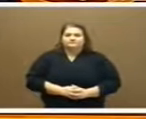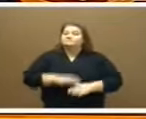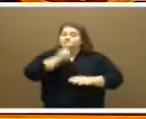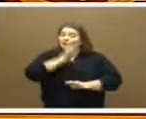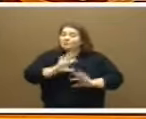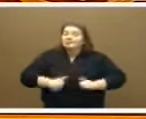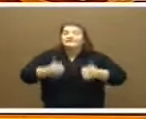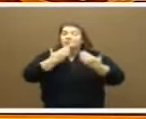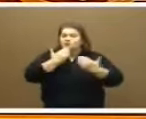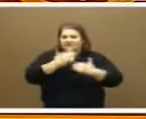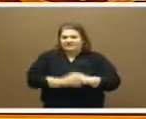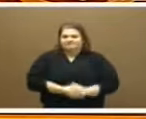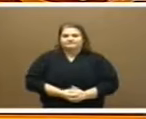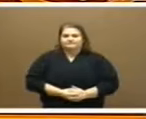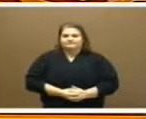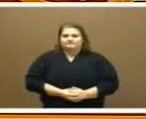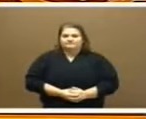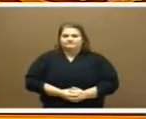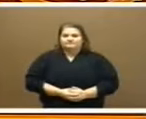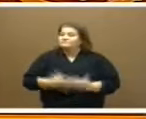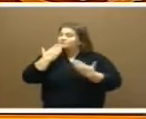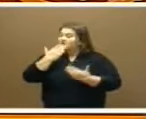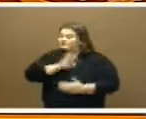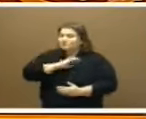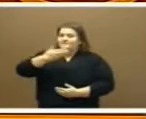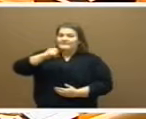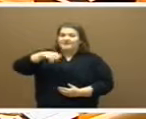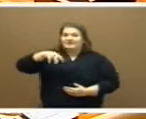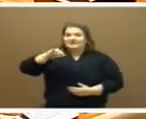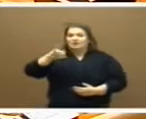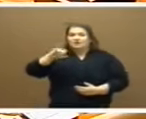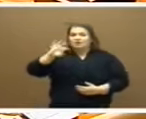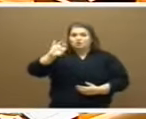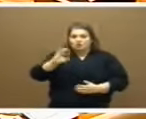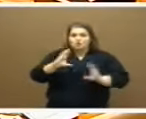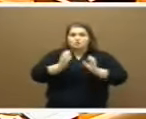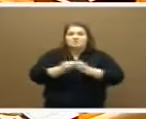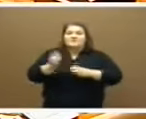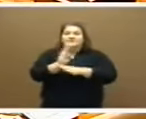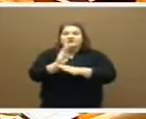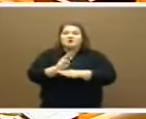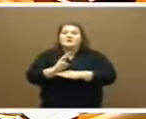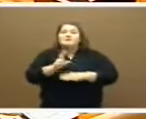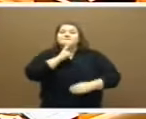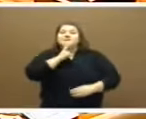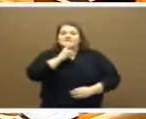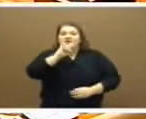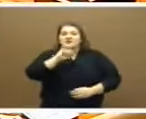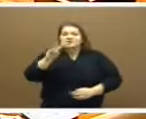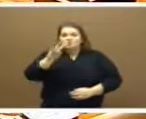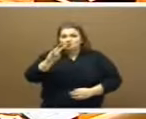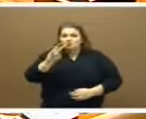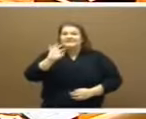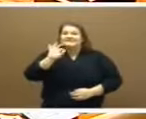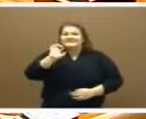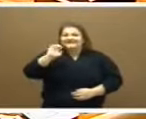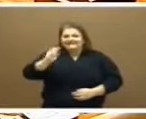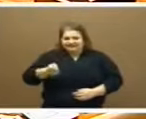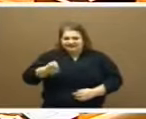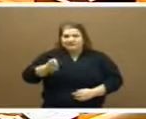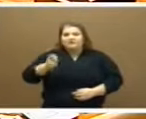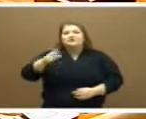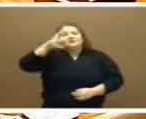Bueno, pues nada más. Muchas gracias. Muchas gracias, señor Beneito. Por el Grupo Parlamentario Izquierda Unida, Verde Sie, señor Casco, tiene la palabra por tiempo